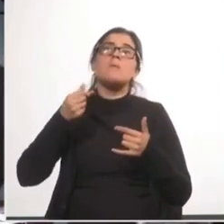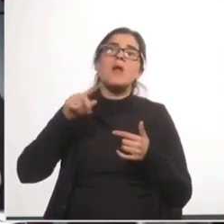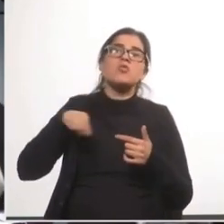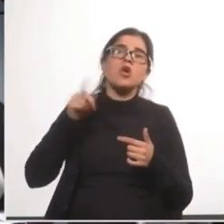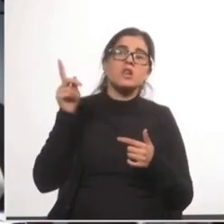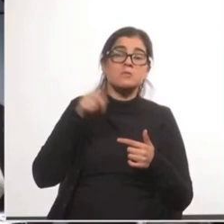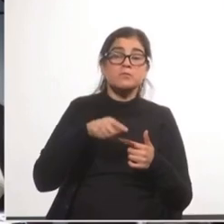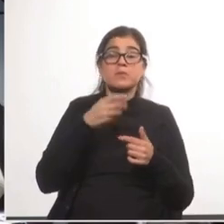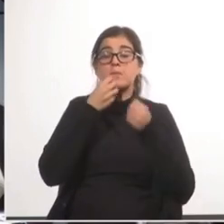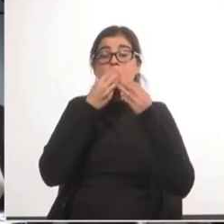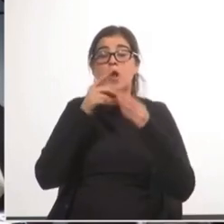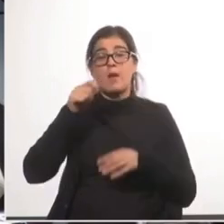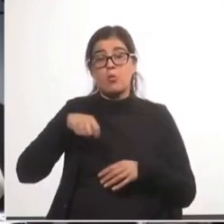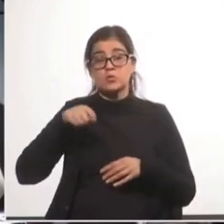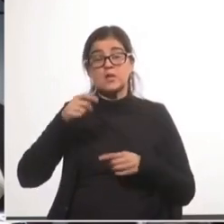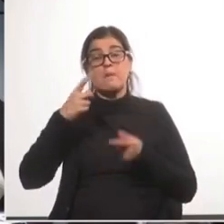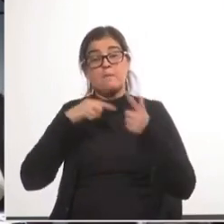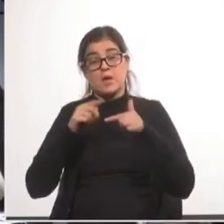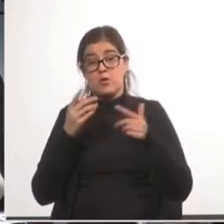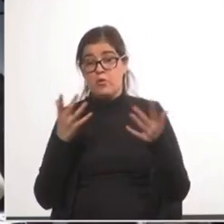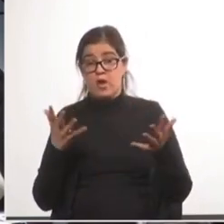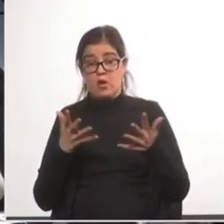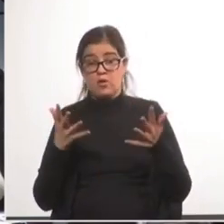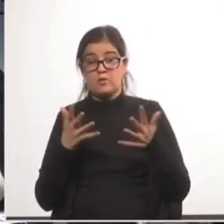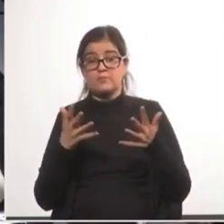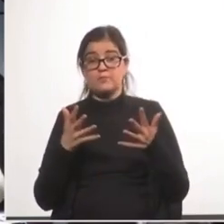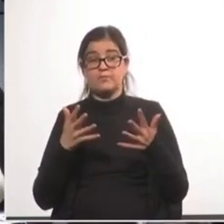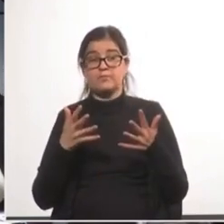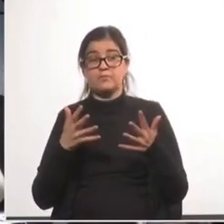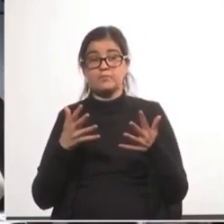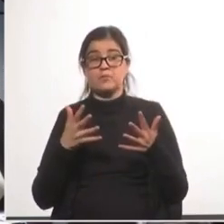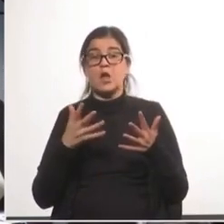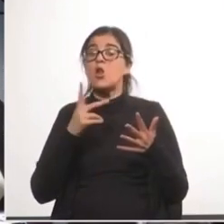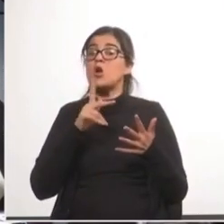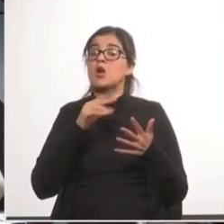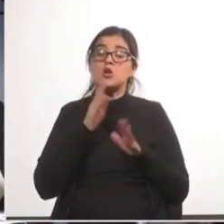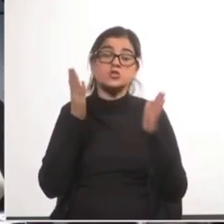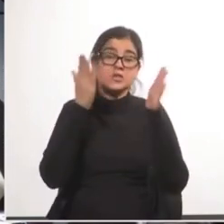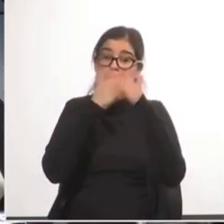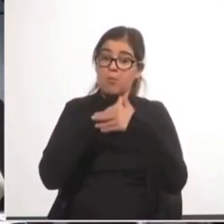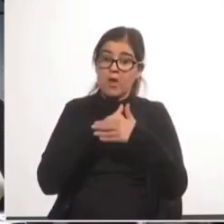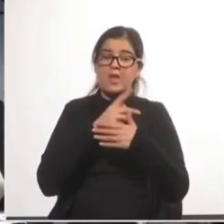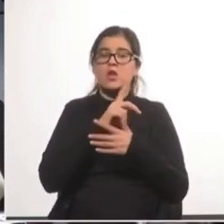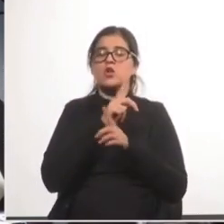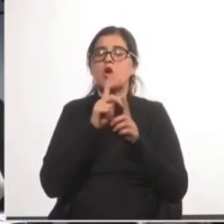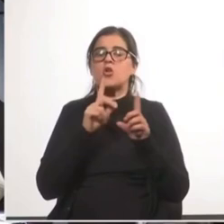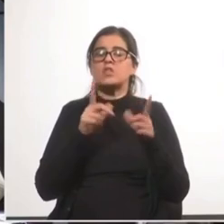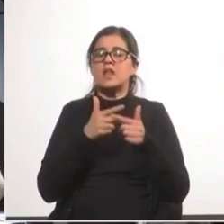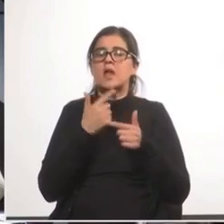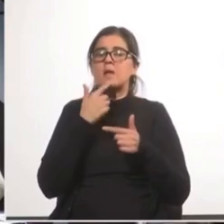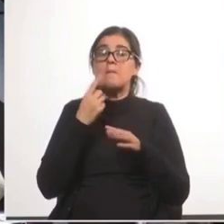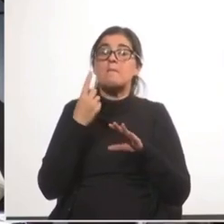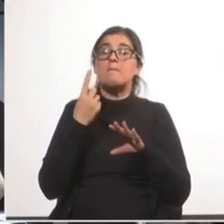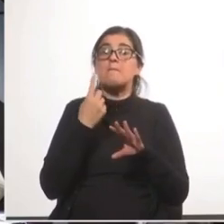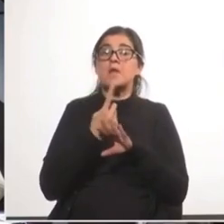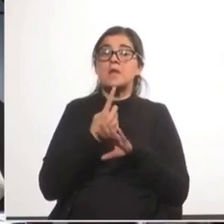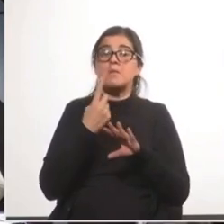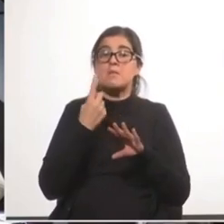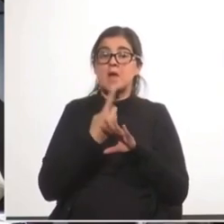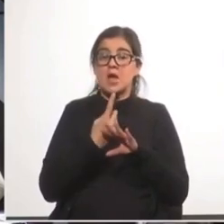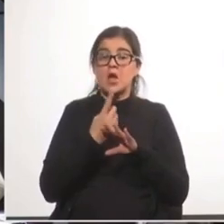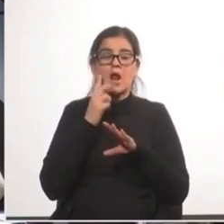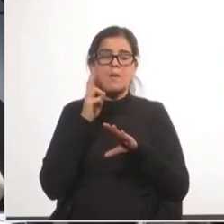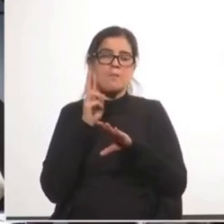y mejoramos la justicia. Ahora, lo que no se puede es no tener primero